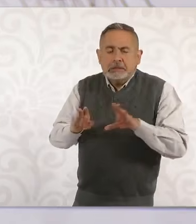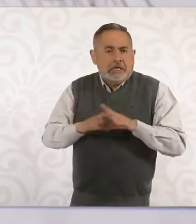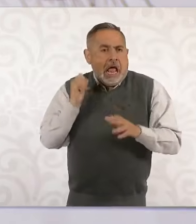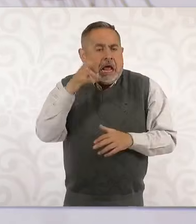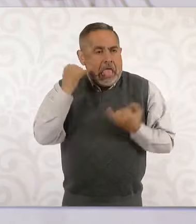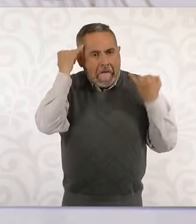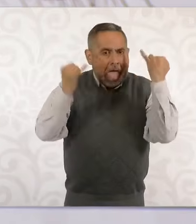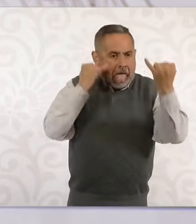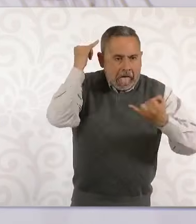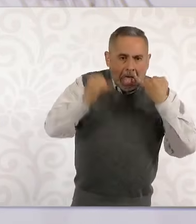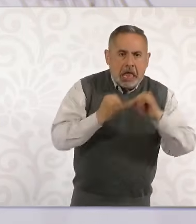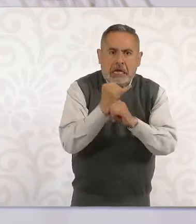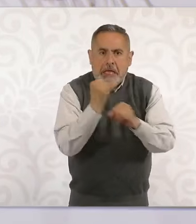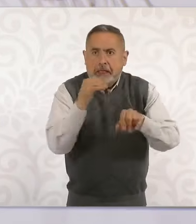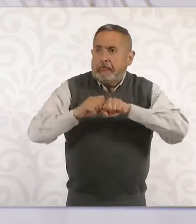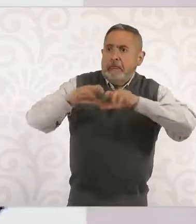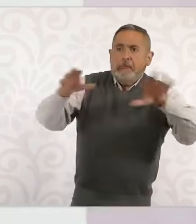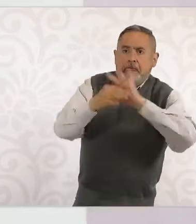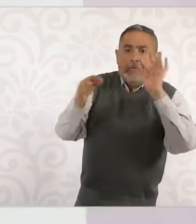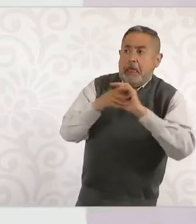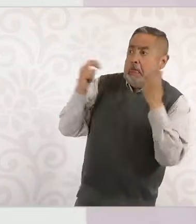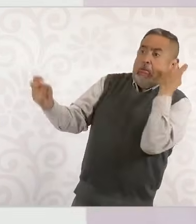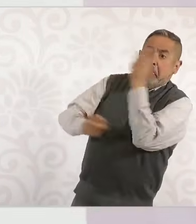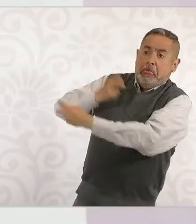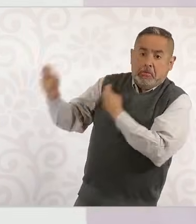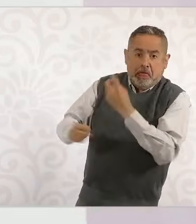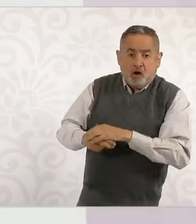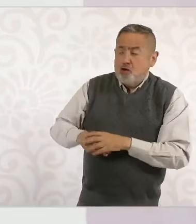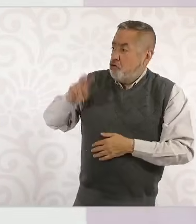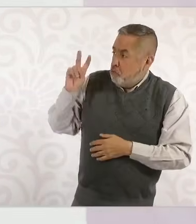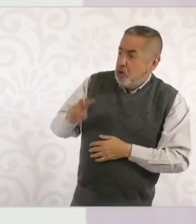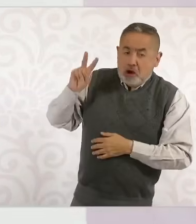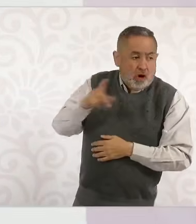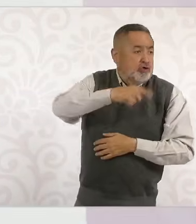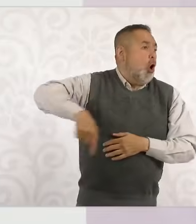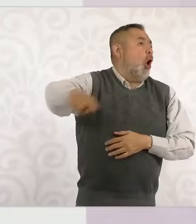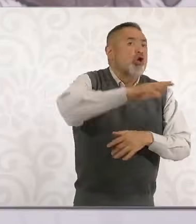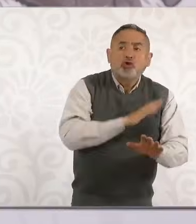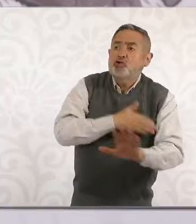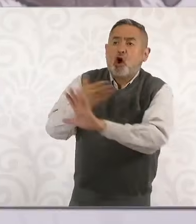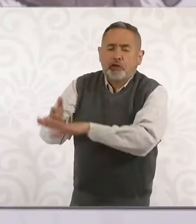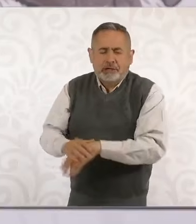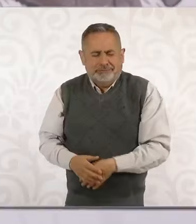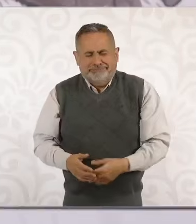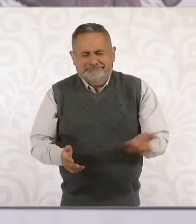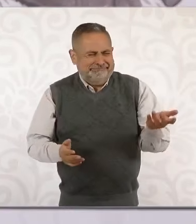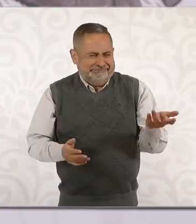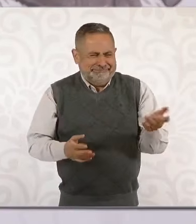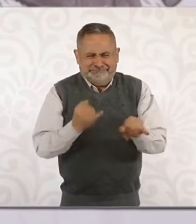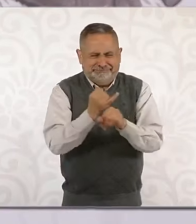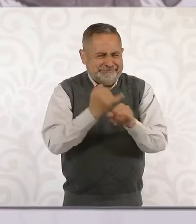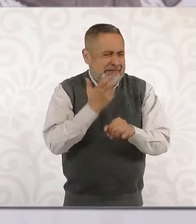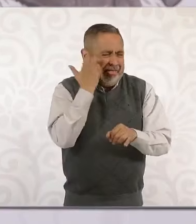realidad virtual en donde la gente supuestamente está contra nosotros, o que nosotros estamos con